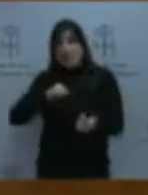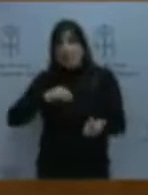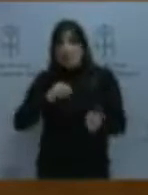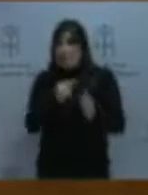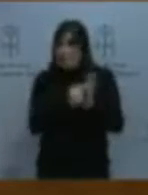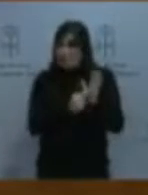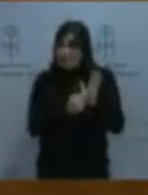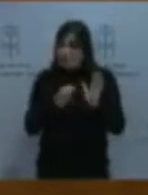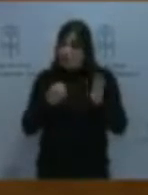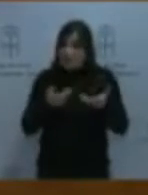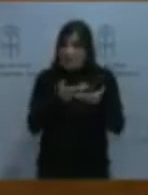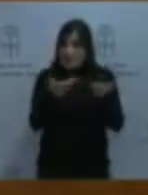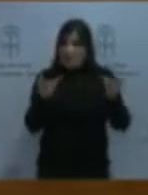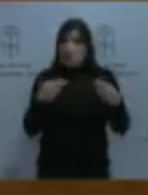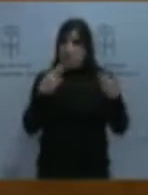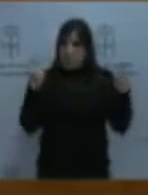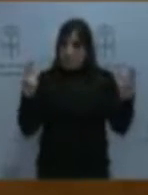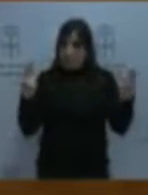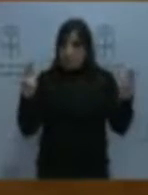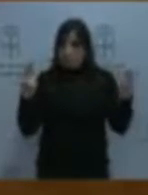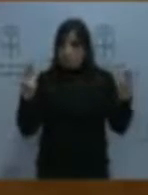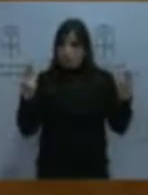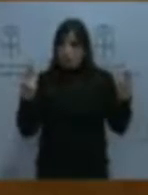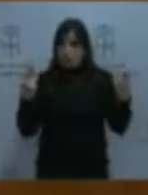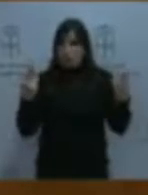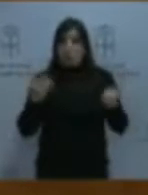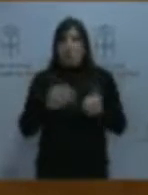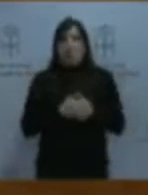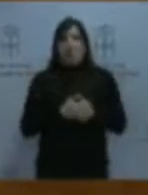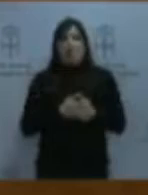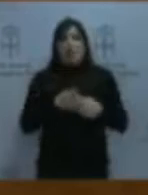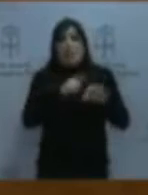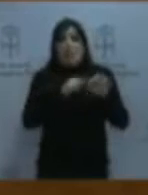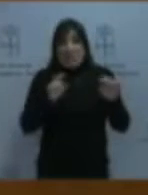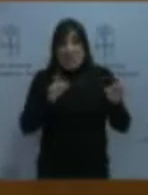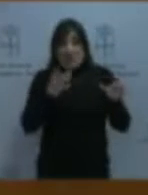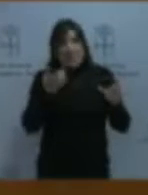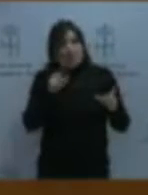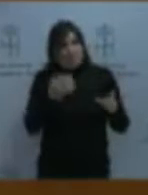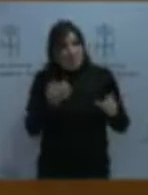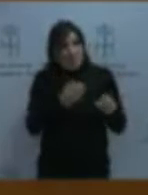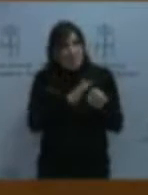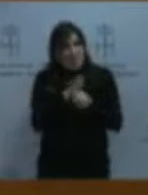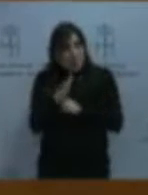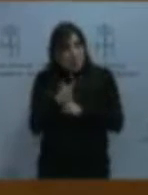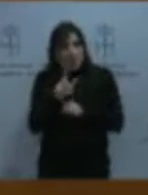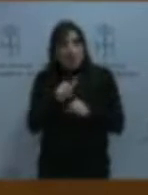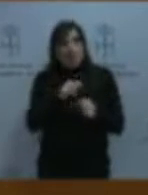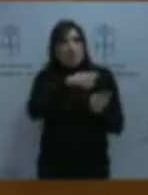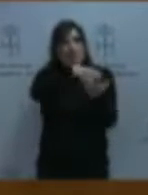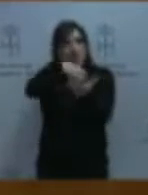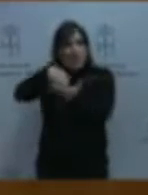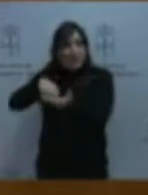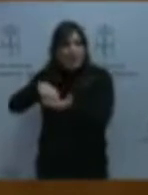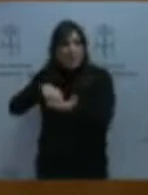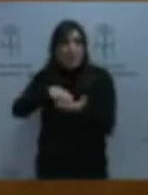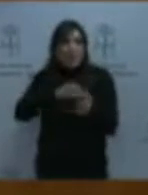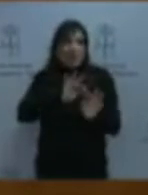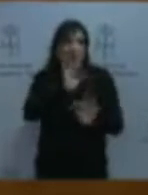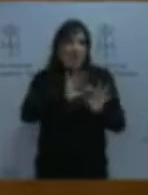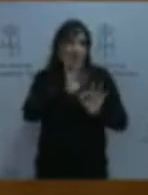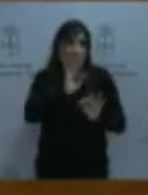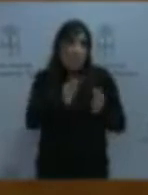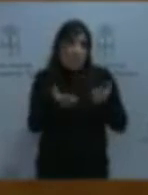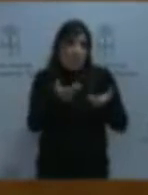se cubrieran las vacantes, como decía, la reubicación de las estaciones de medición de control para que se situaran en